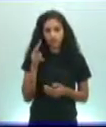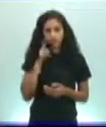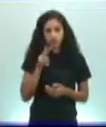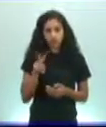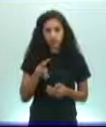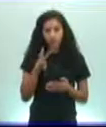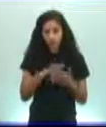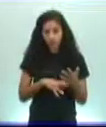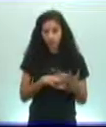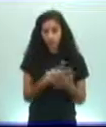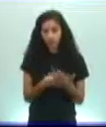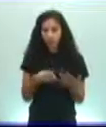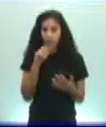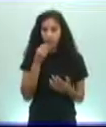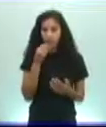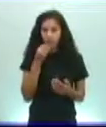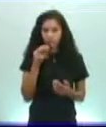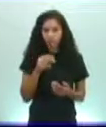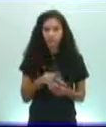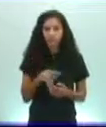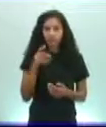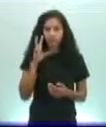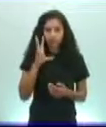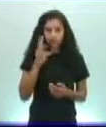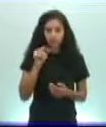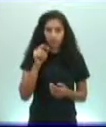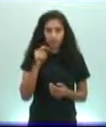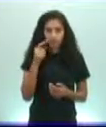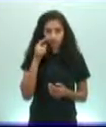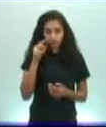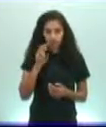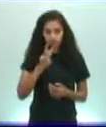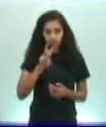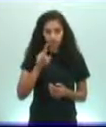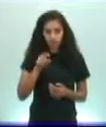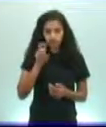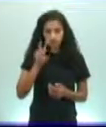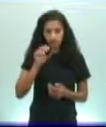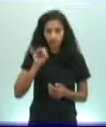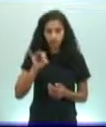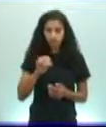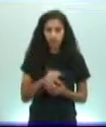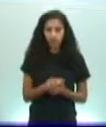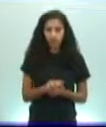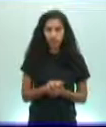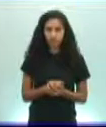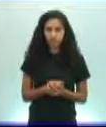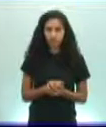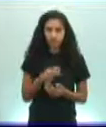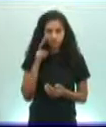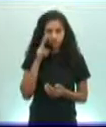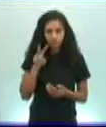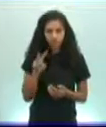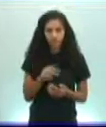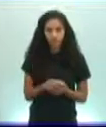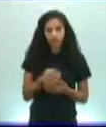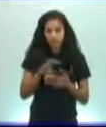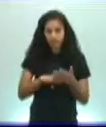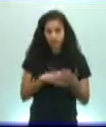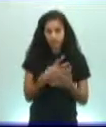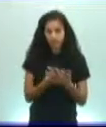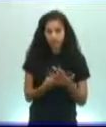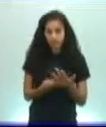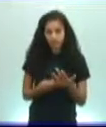la tabla, podamos encontrar 3,27 al cuadrado. Ya sabes, buscas en la tabla